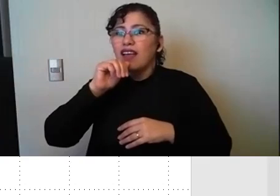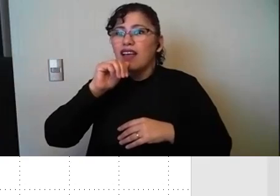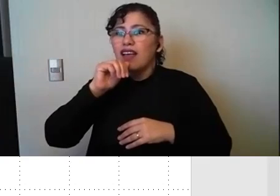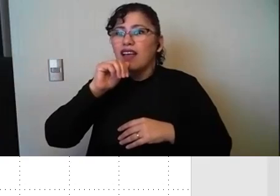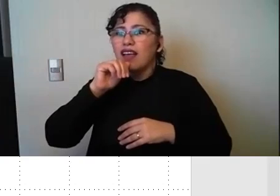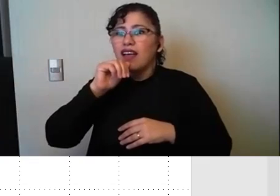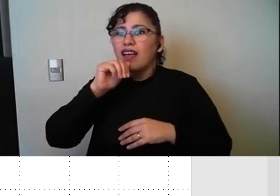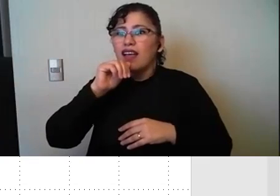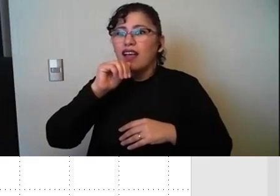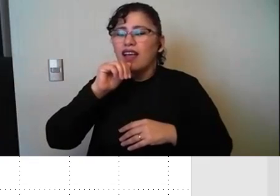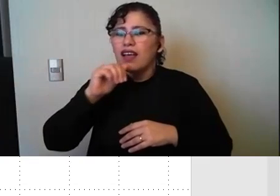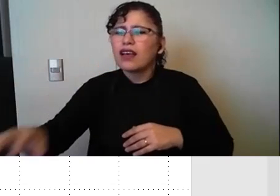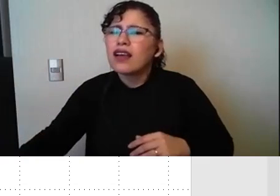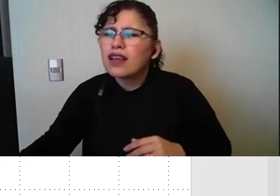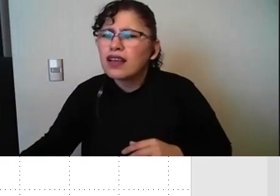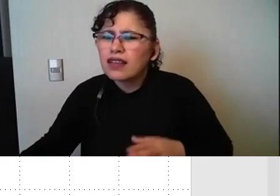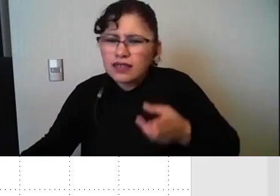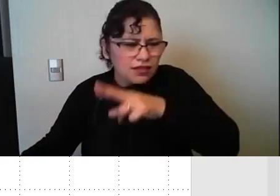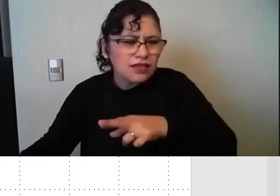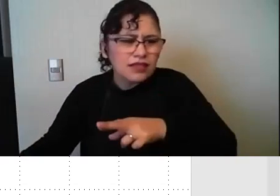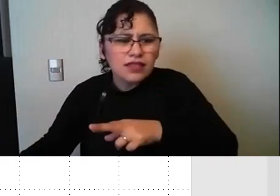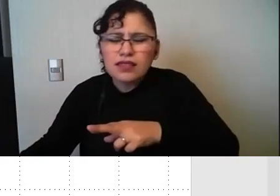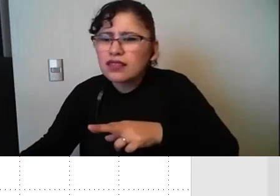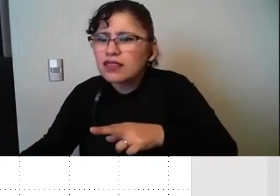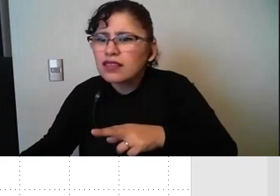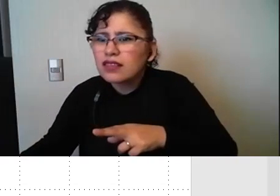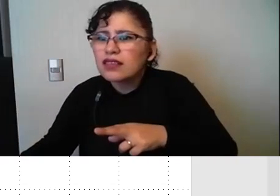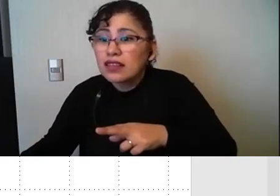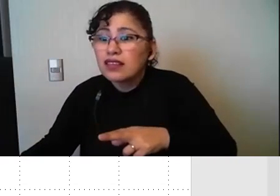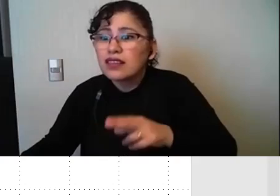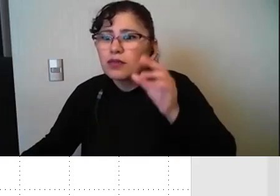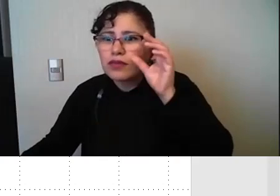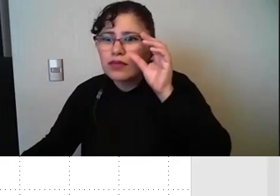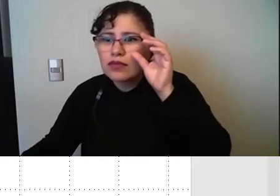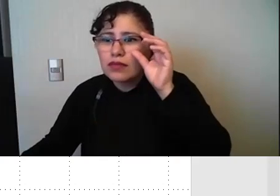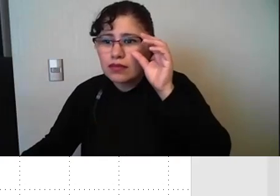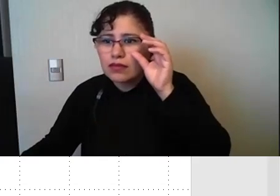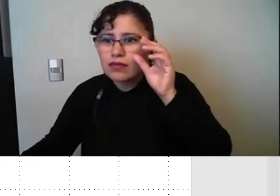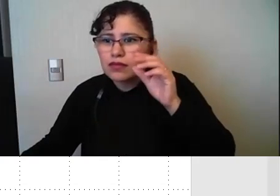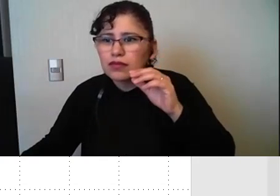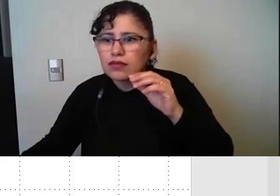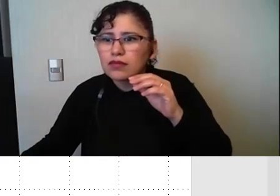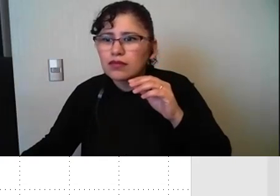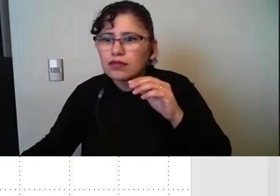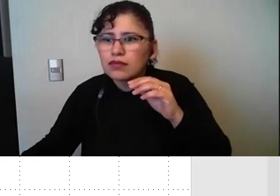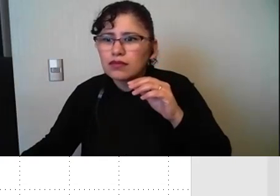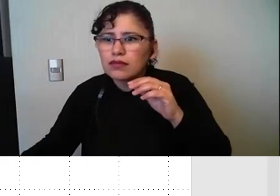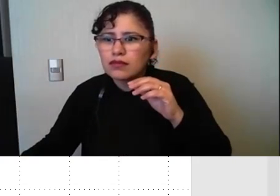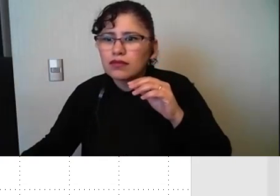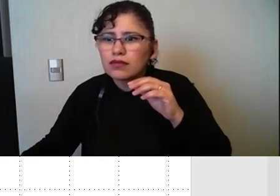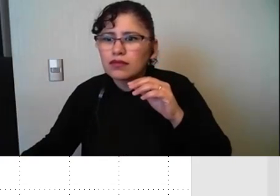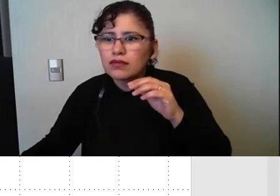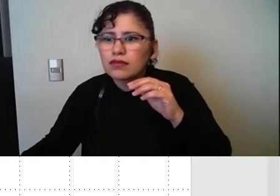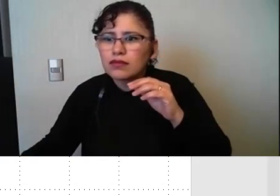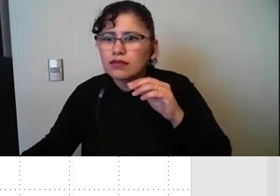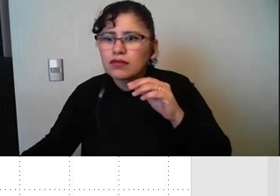se comunique vía correo conmigo, por favor, para que podamos resolver ese asunto. O sea, si no recibo correo de aquí el fin de